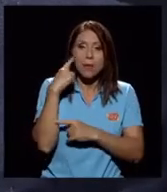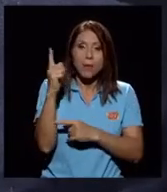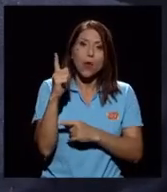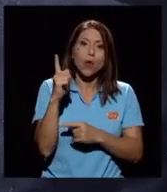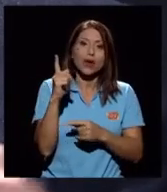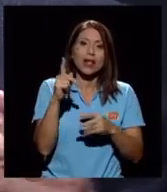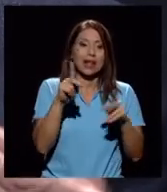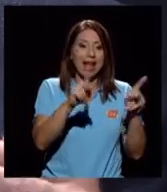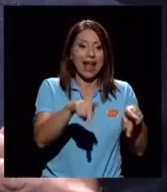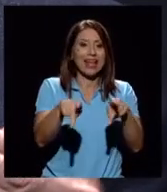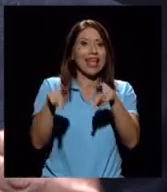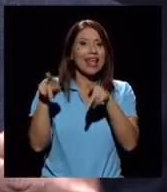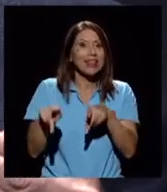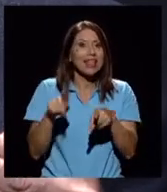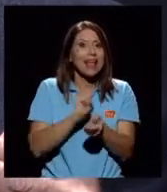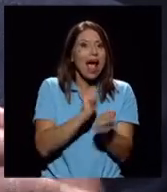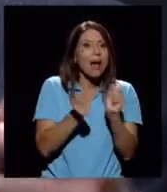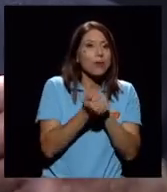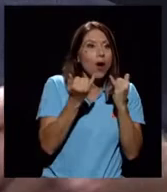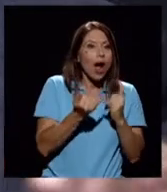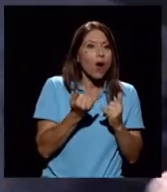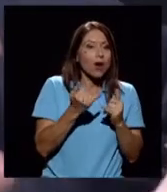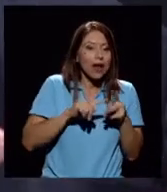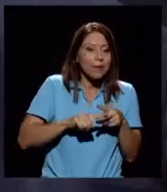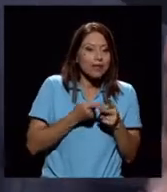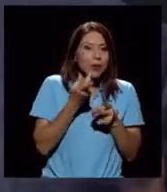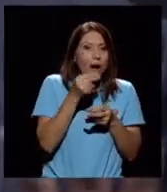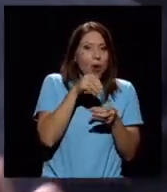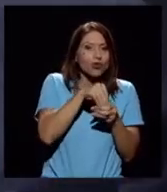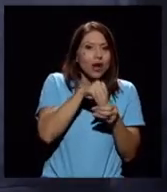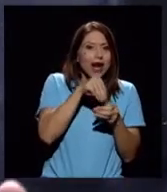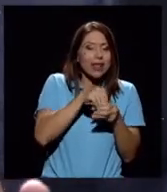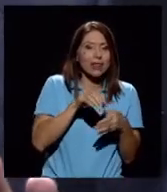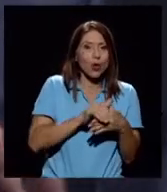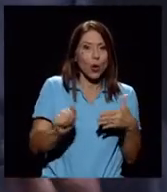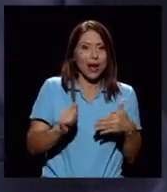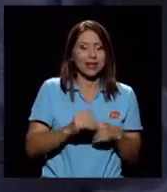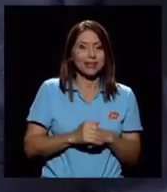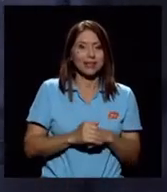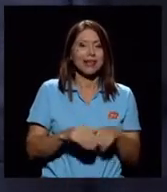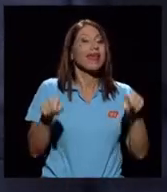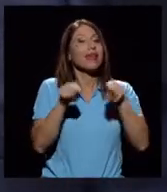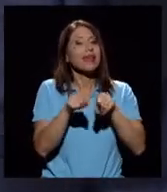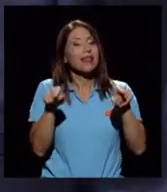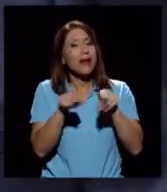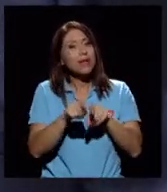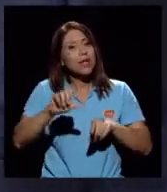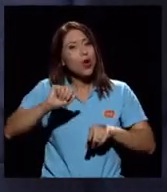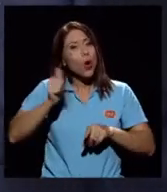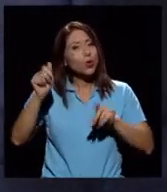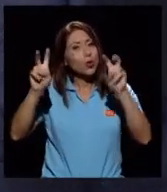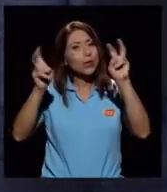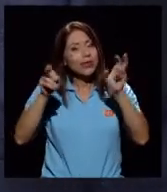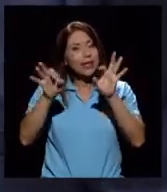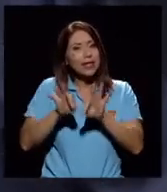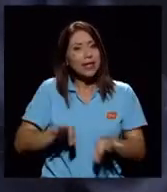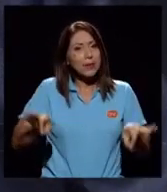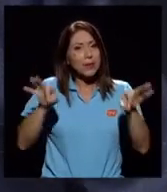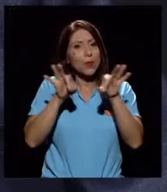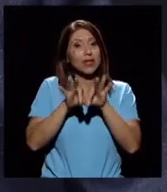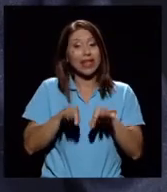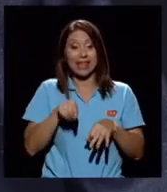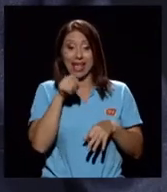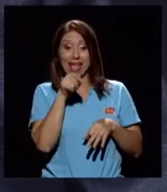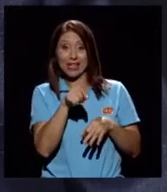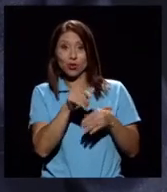la gente de empezar a ahorrar en dólares y también otra u otro punto importante y es que esos